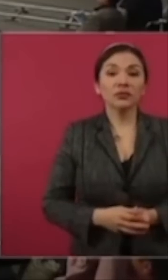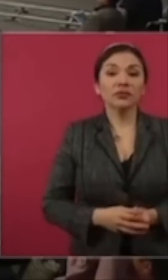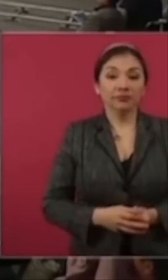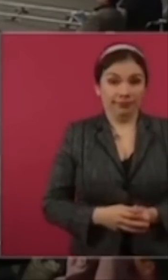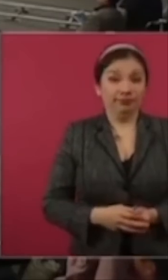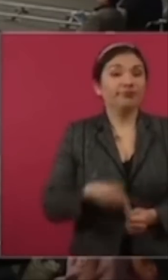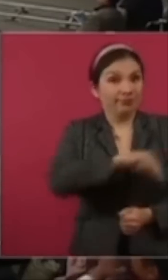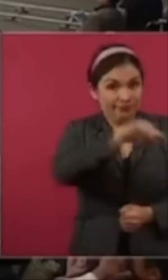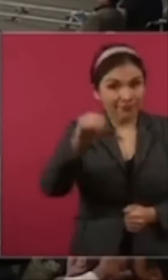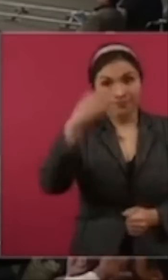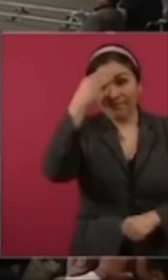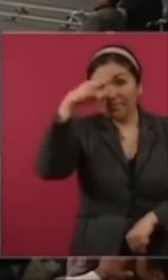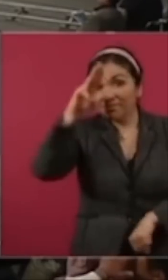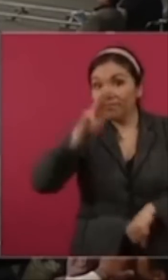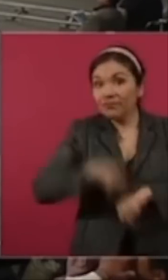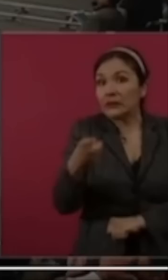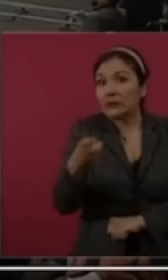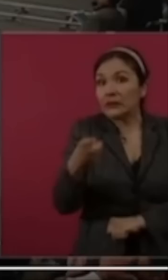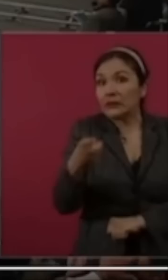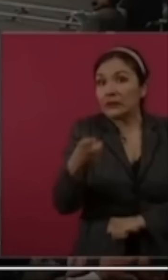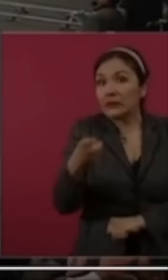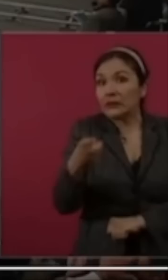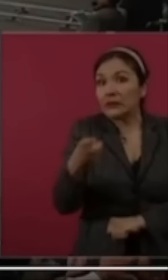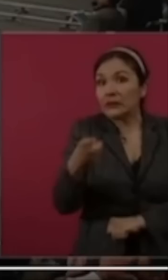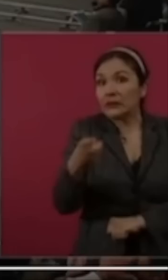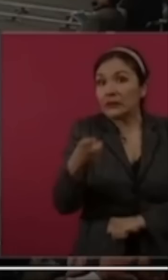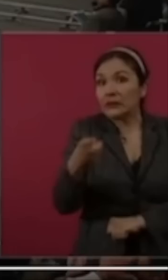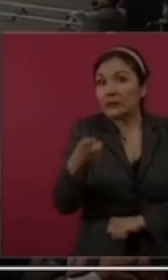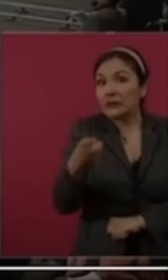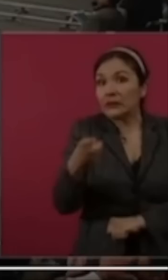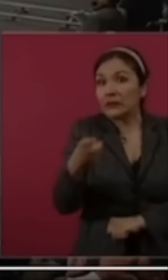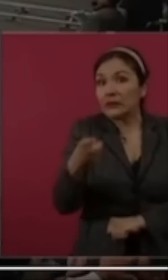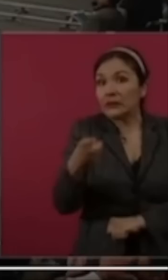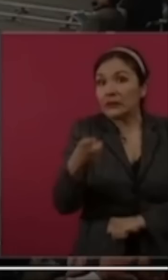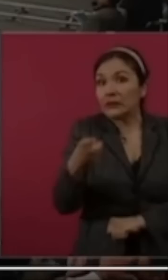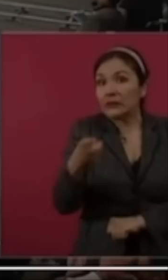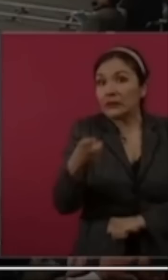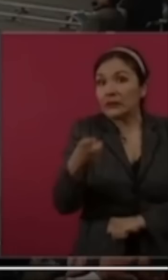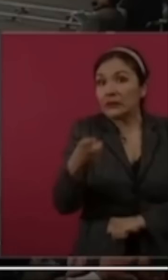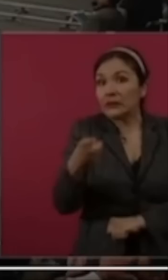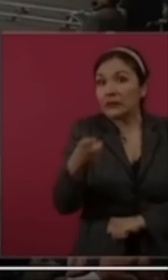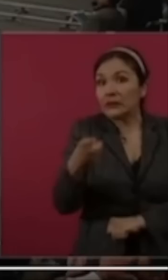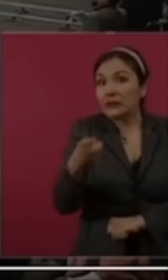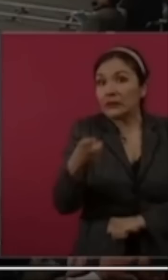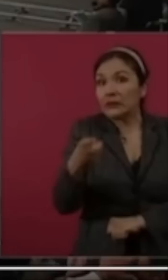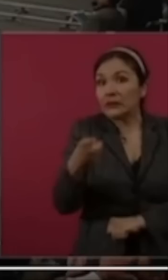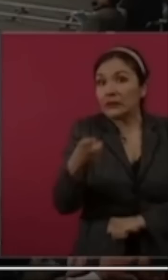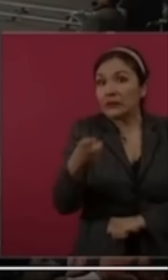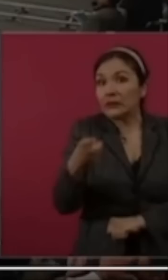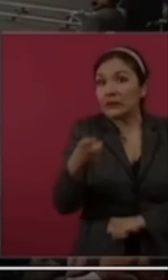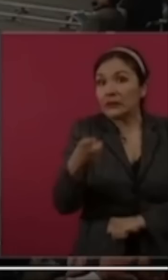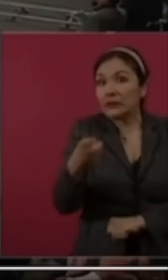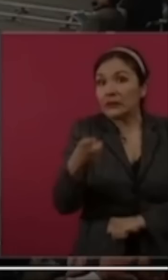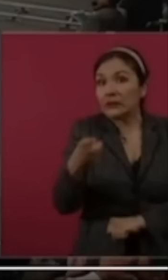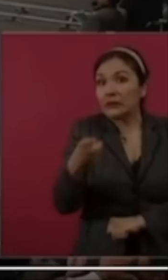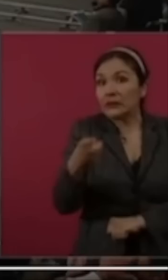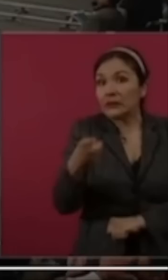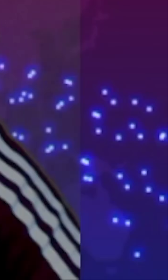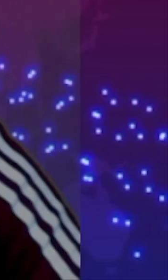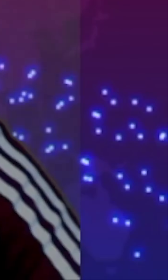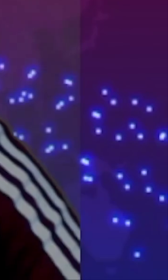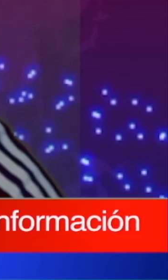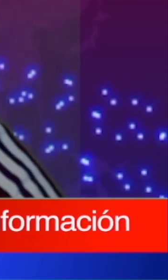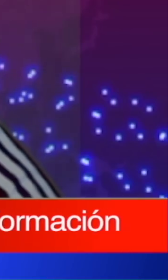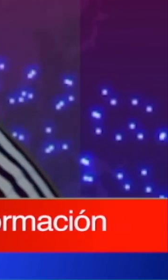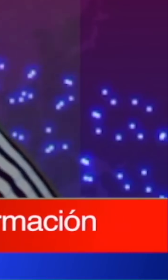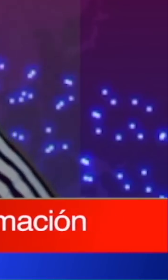Que no se olvide de eso. Pues ahí está, familia, lo que dijo el presidente López Obrador. Y al final, ¿ustedes qué